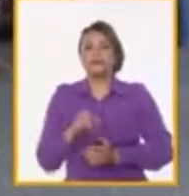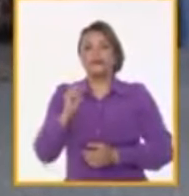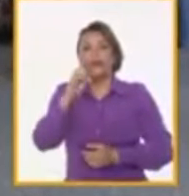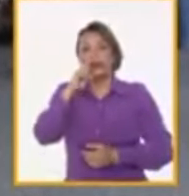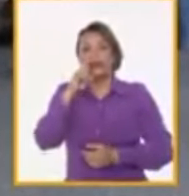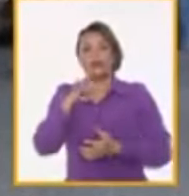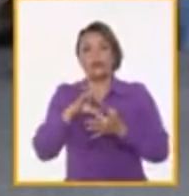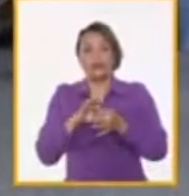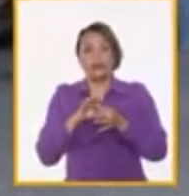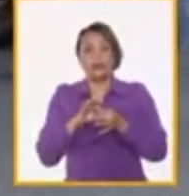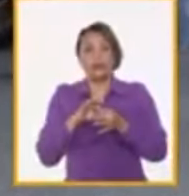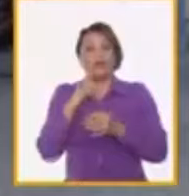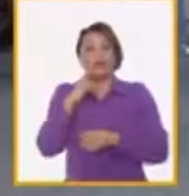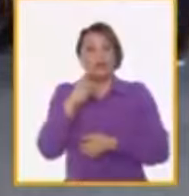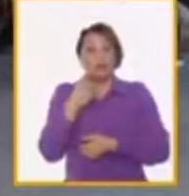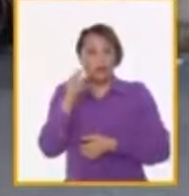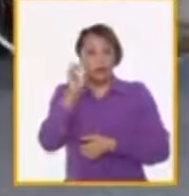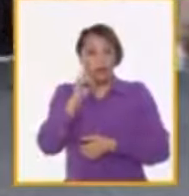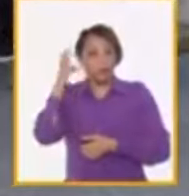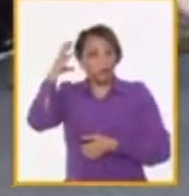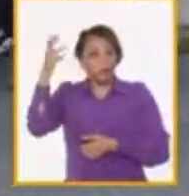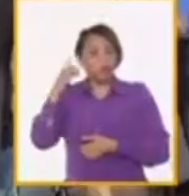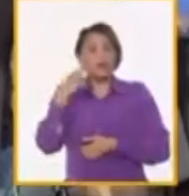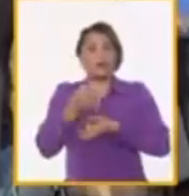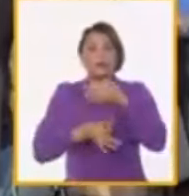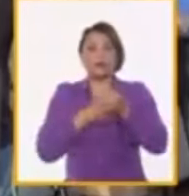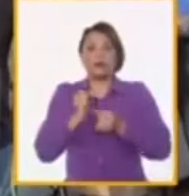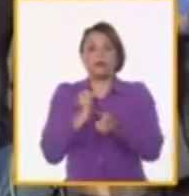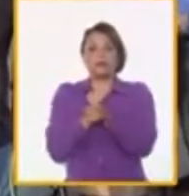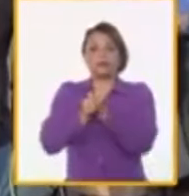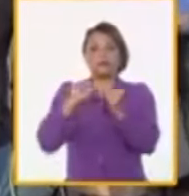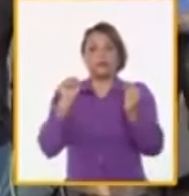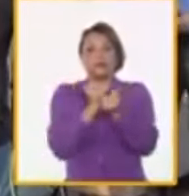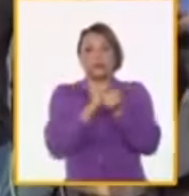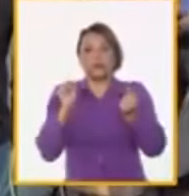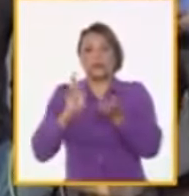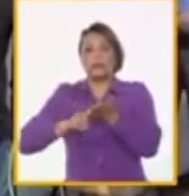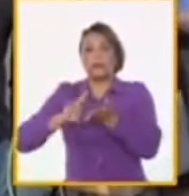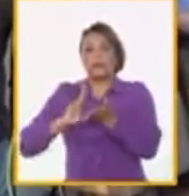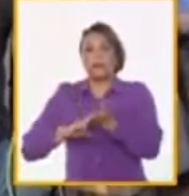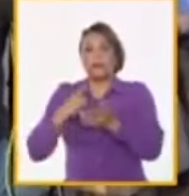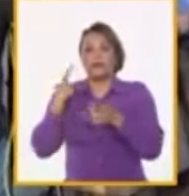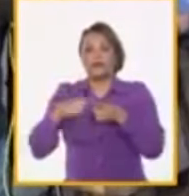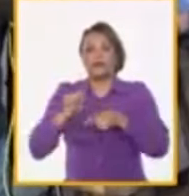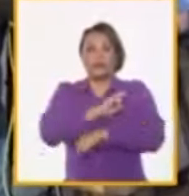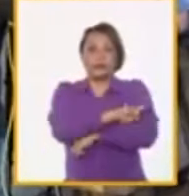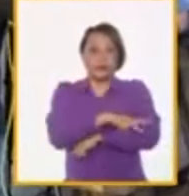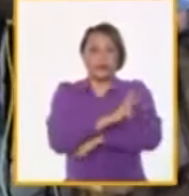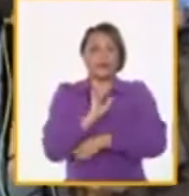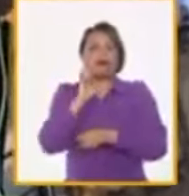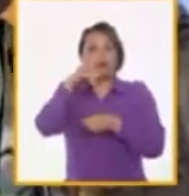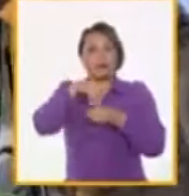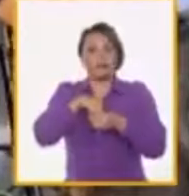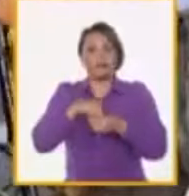Observatorio Sirio de Derechos Humanos también reportó explosiones de víperes de miembros de Hezbollah en ese país.